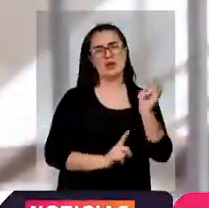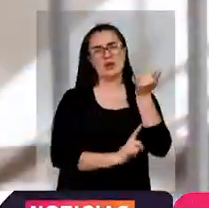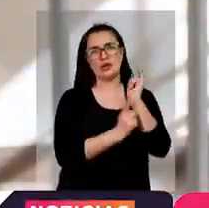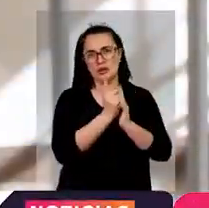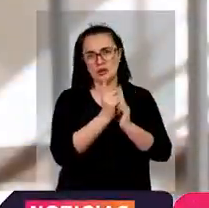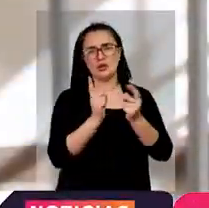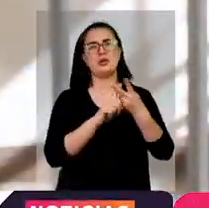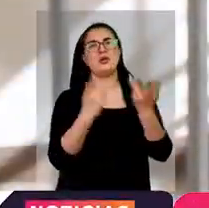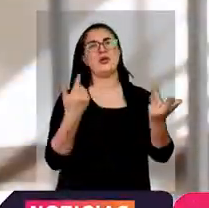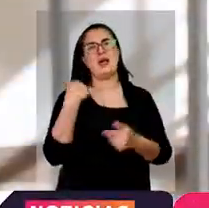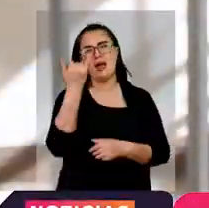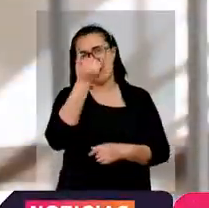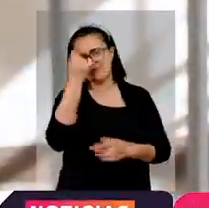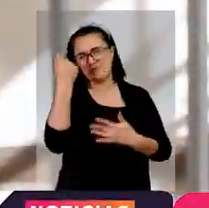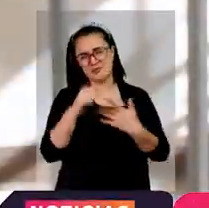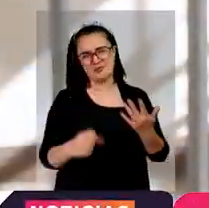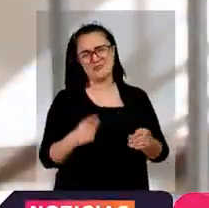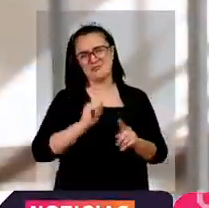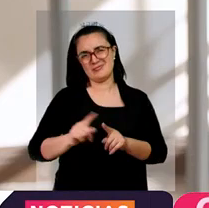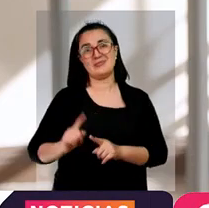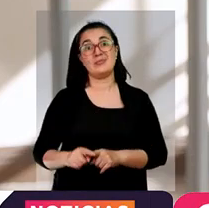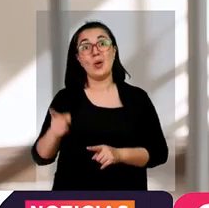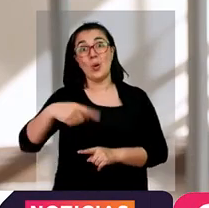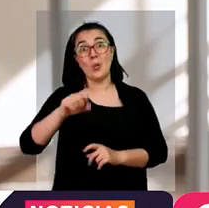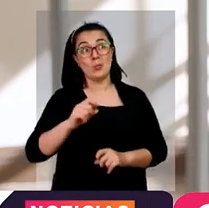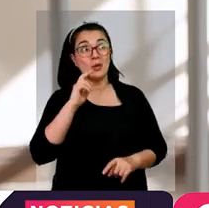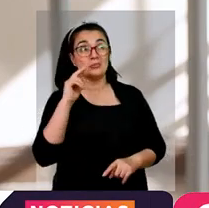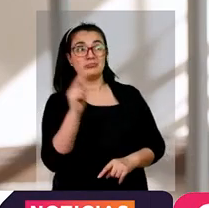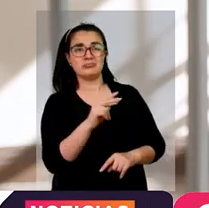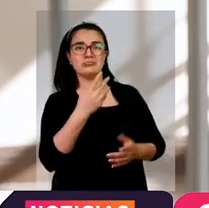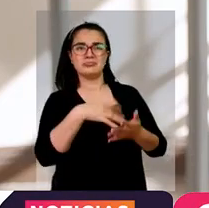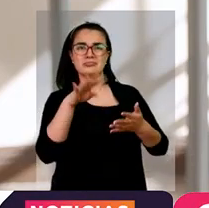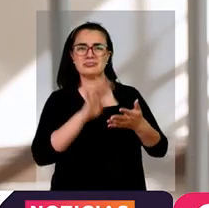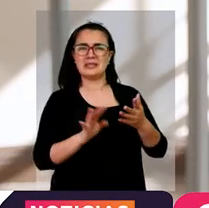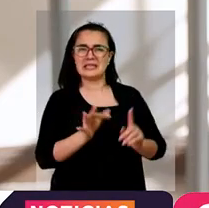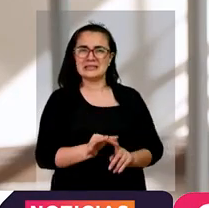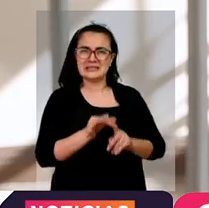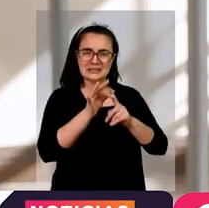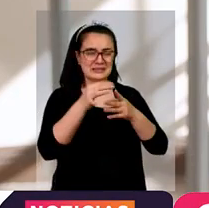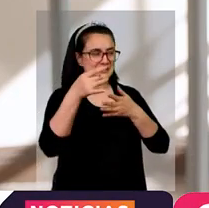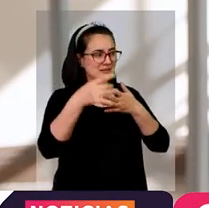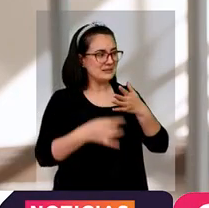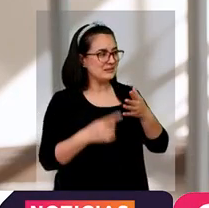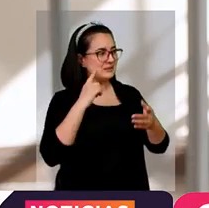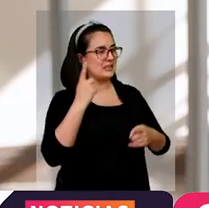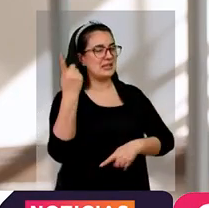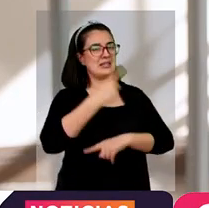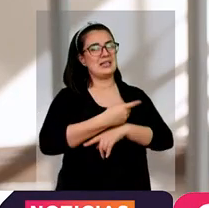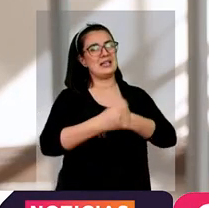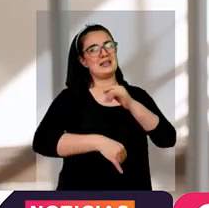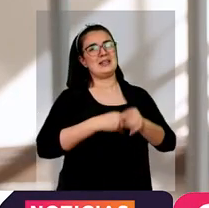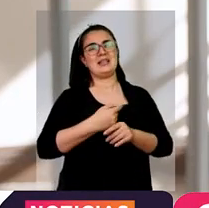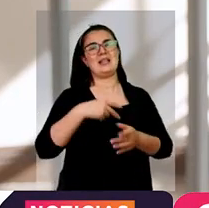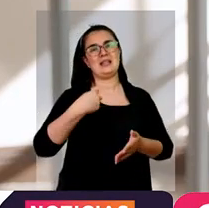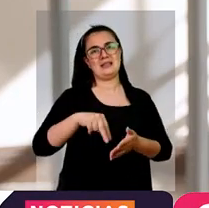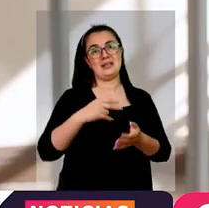Por eso los invitamos a que se conecten también con la programación especial para el Día Internacional de la Danza en